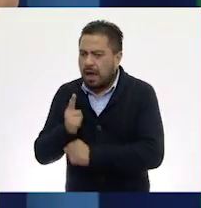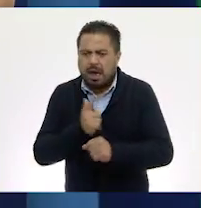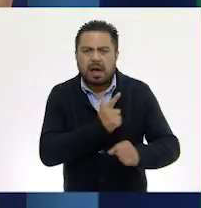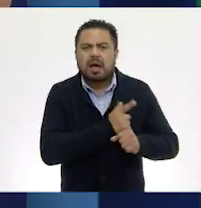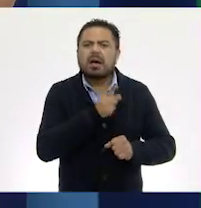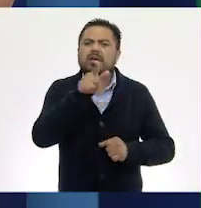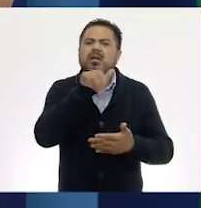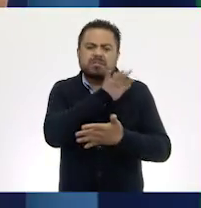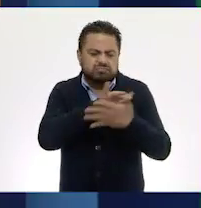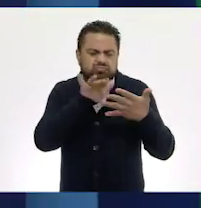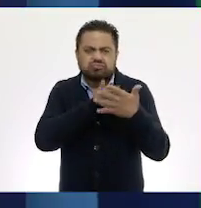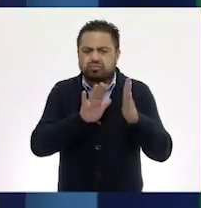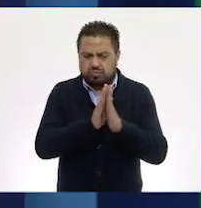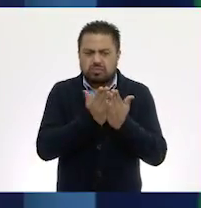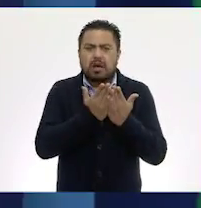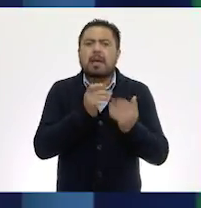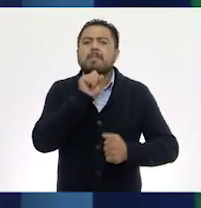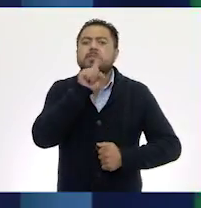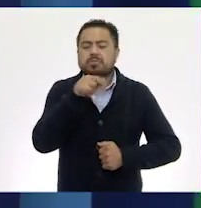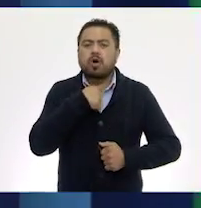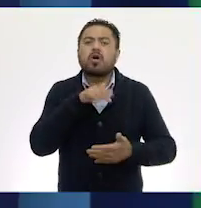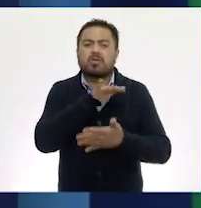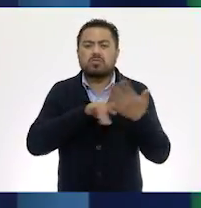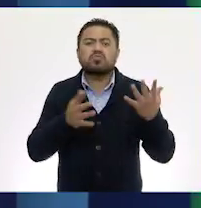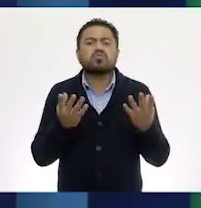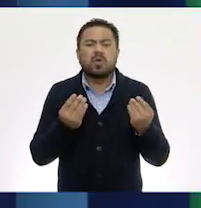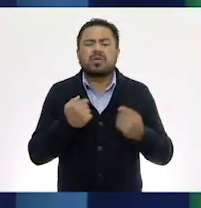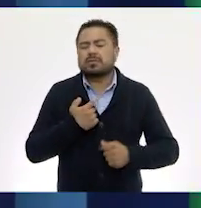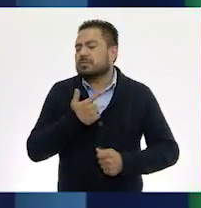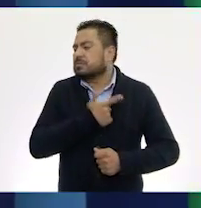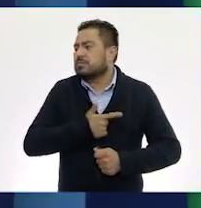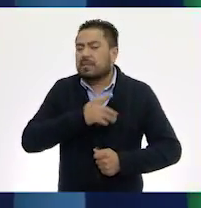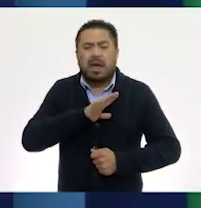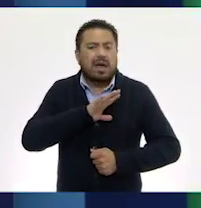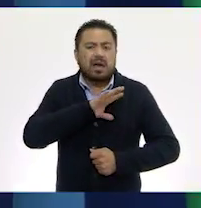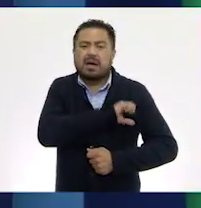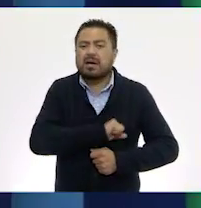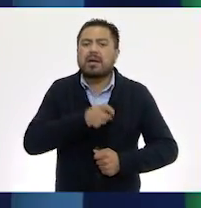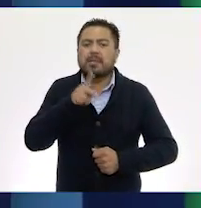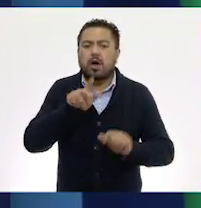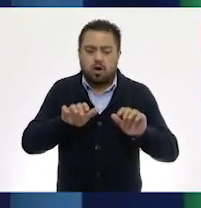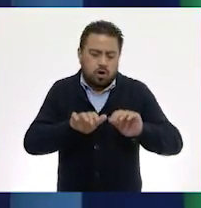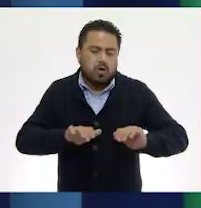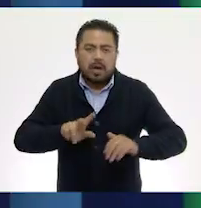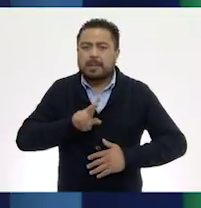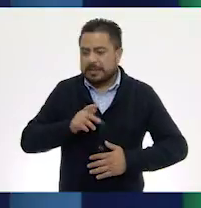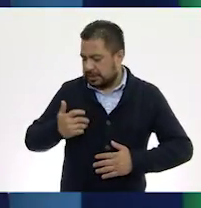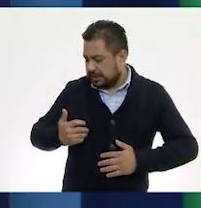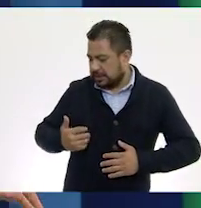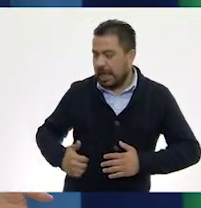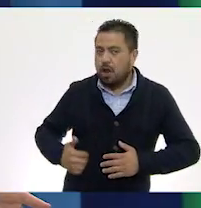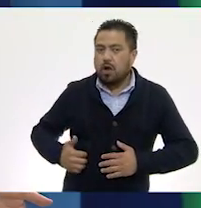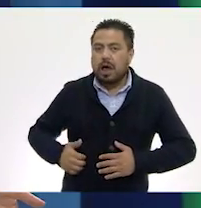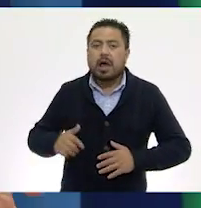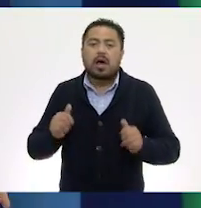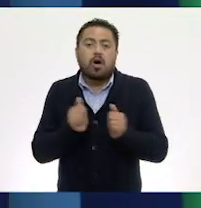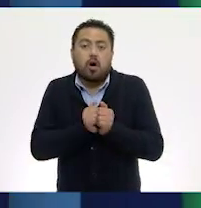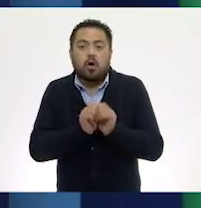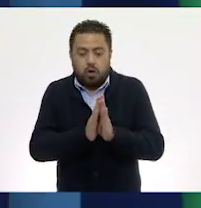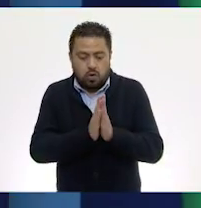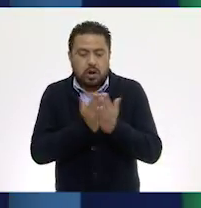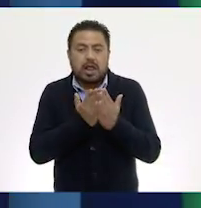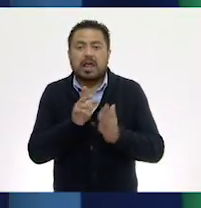estabas leyendo un libro. Yo también leo mucho, la verdad me gusta mucho leer, pero en la compu y en mi celular. Leo a través de